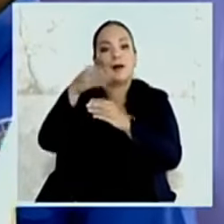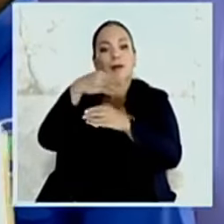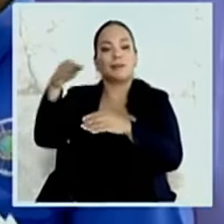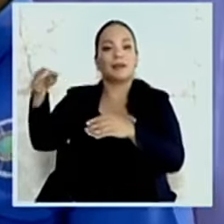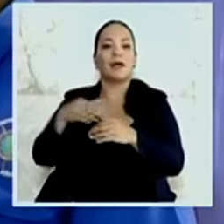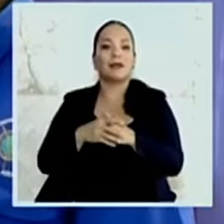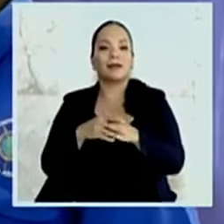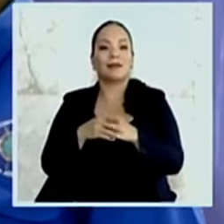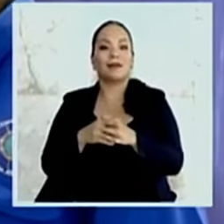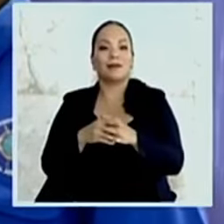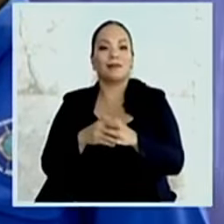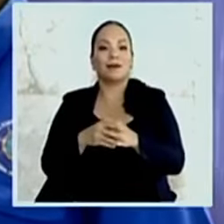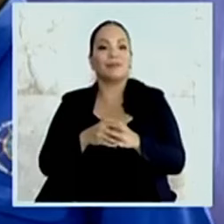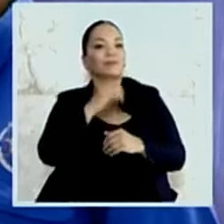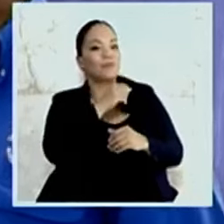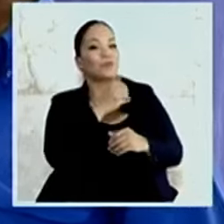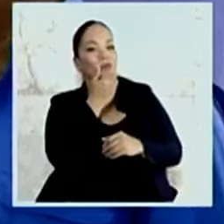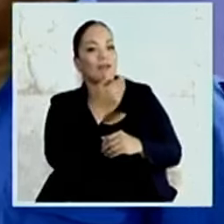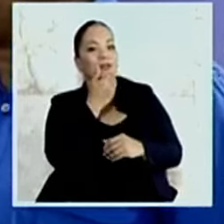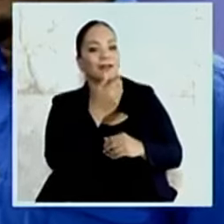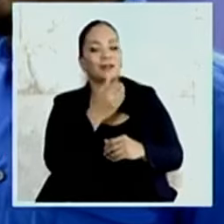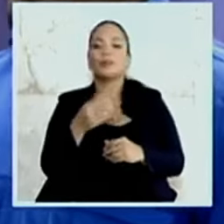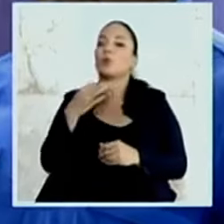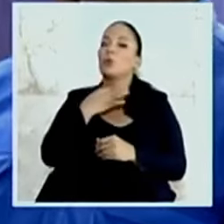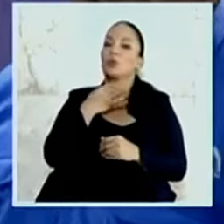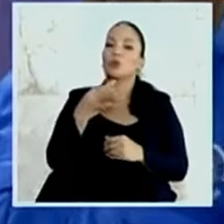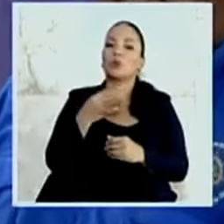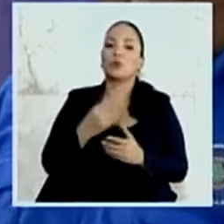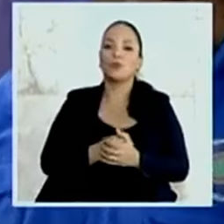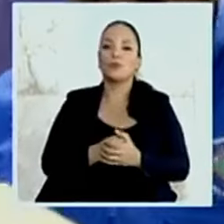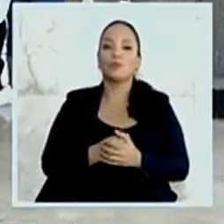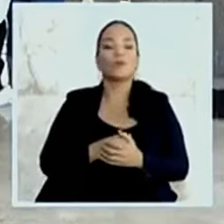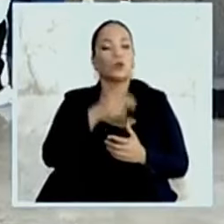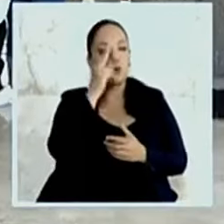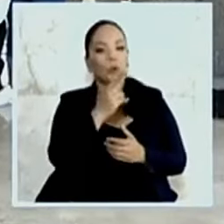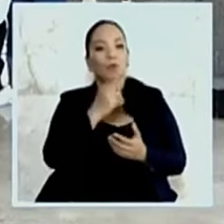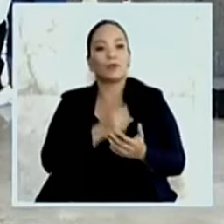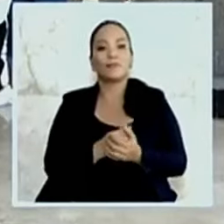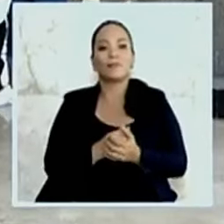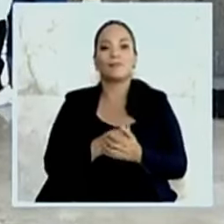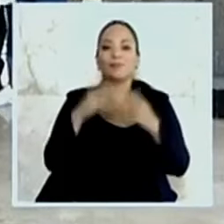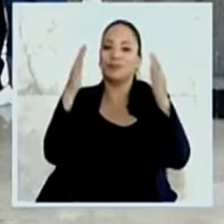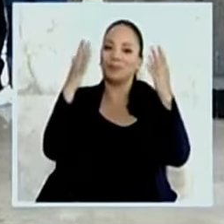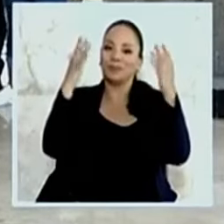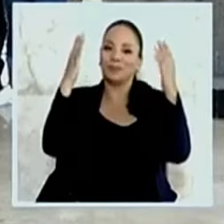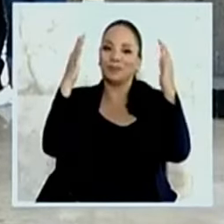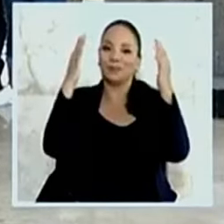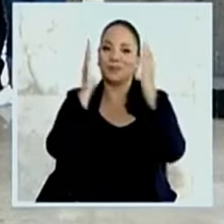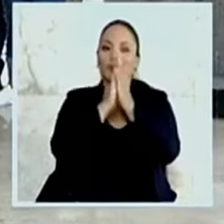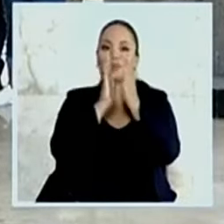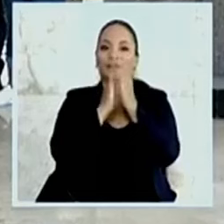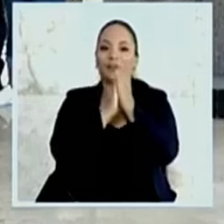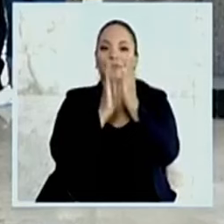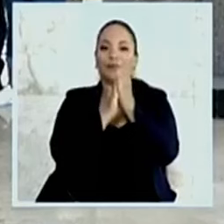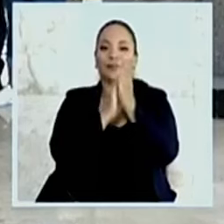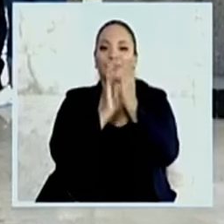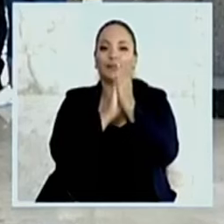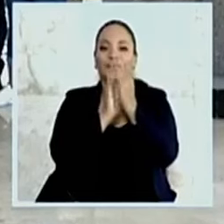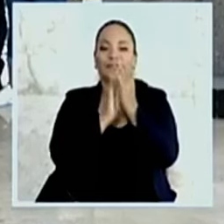entregarle este permiso. Muchísimas gracias y que Dios lo acompañe cuando sale a pescar. No, Martín nos jala para acá.